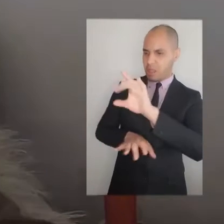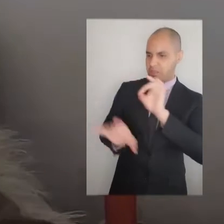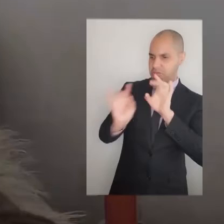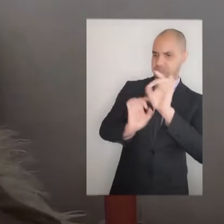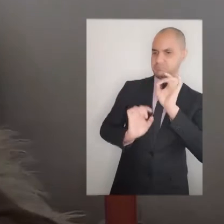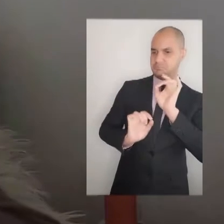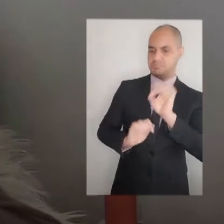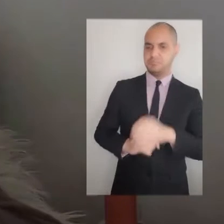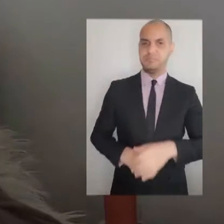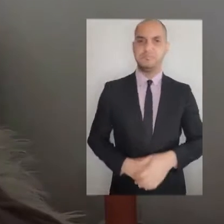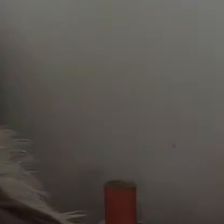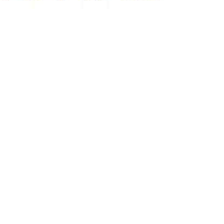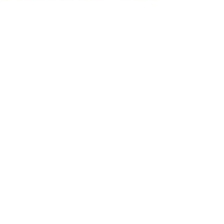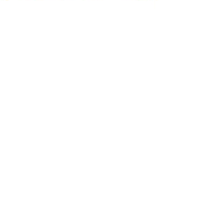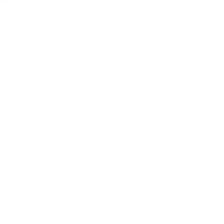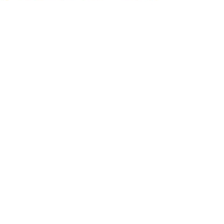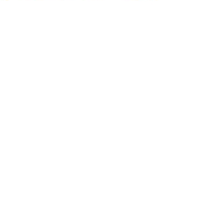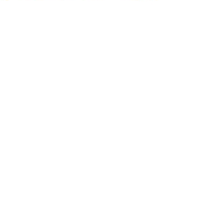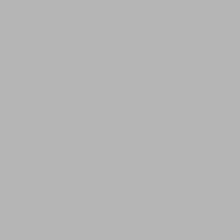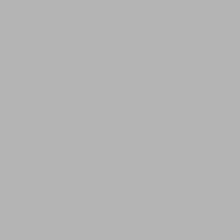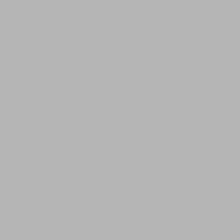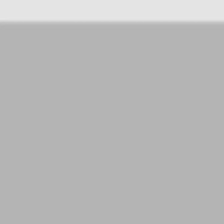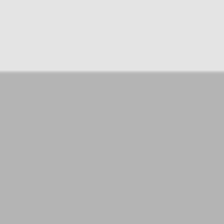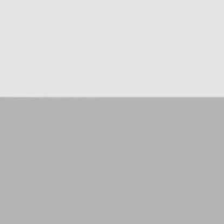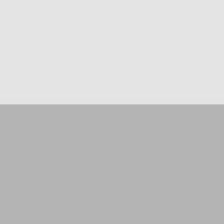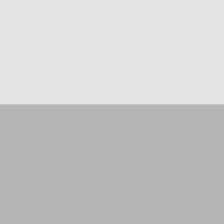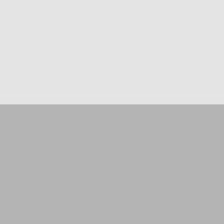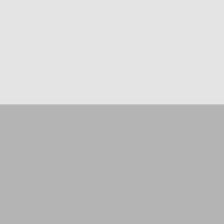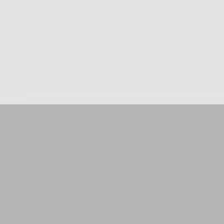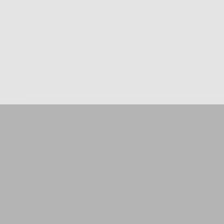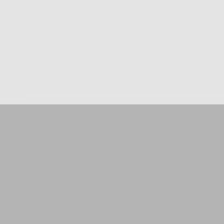Apruebo. Elegida por la gente.